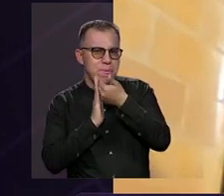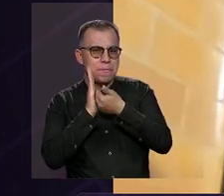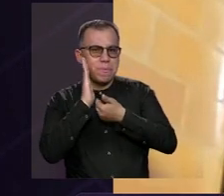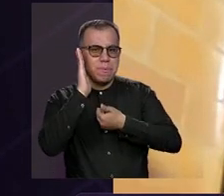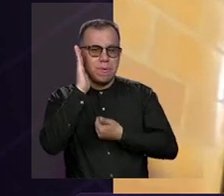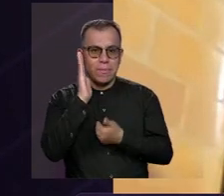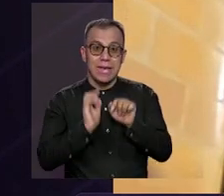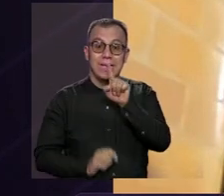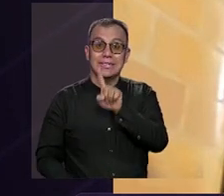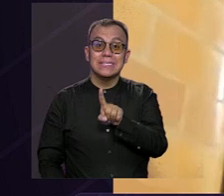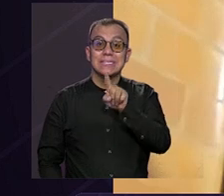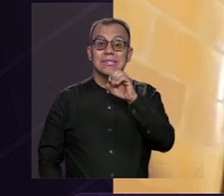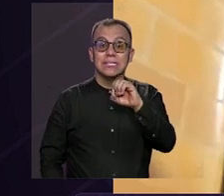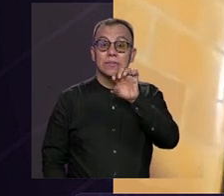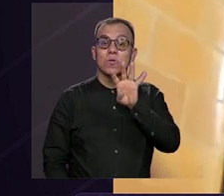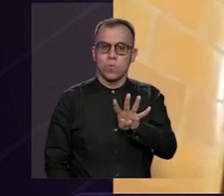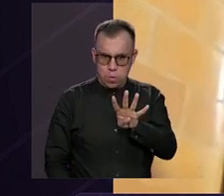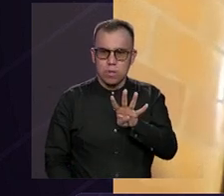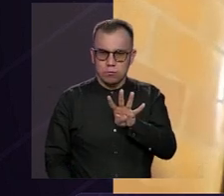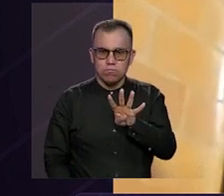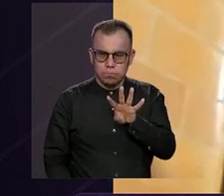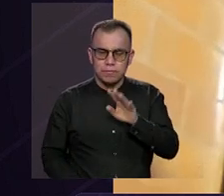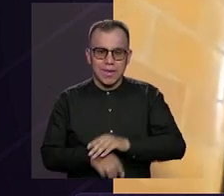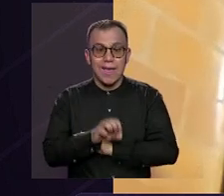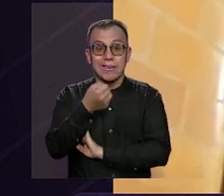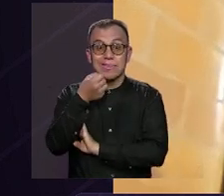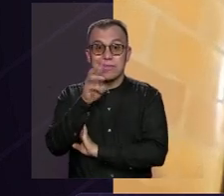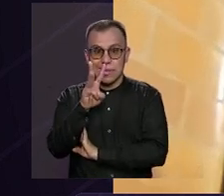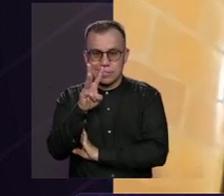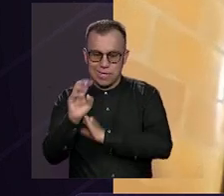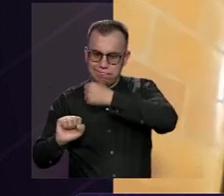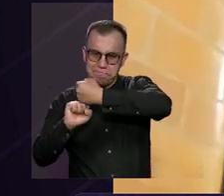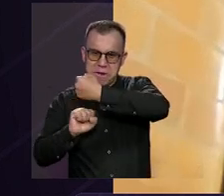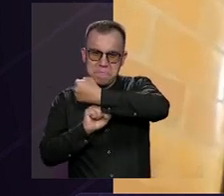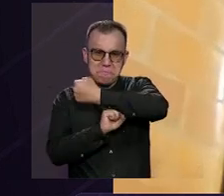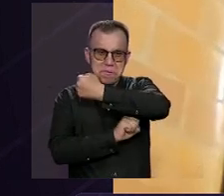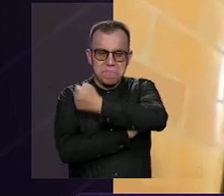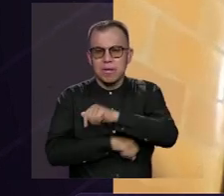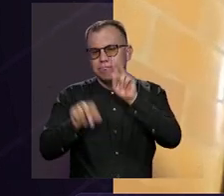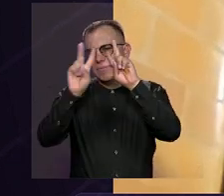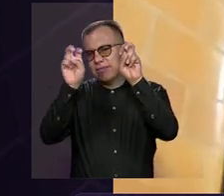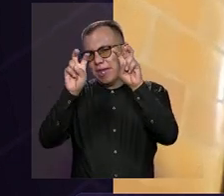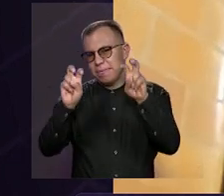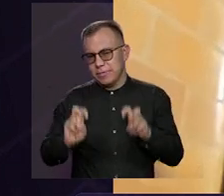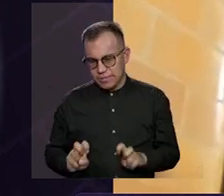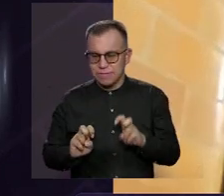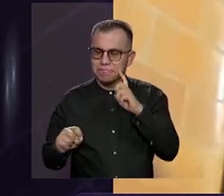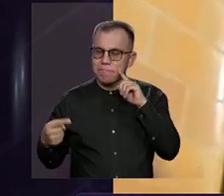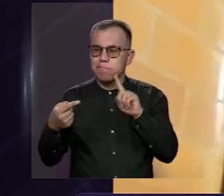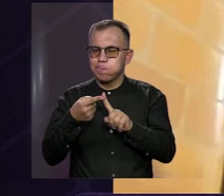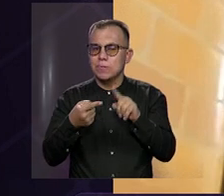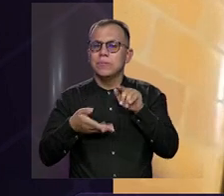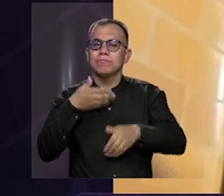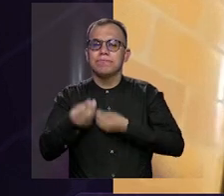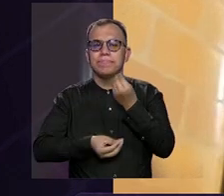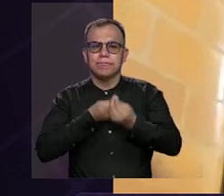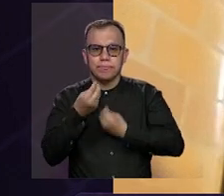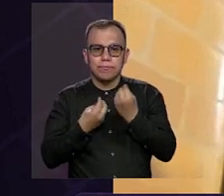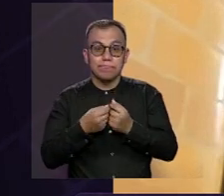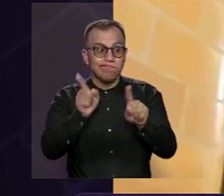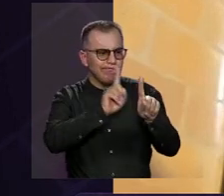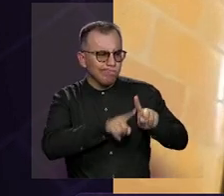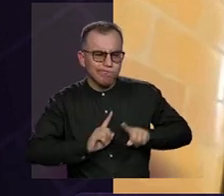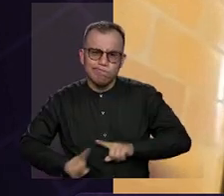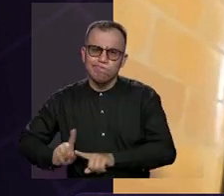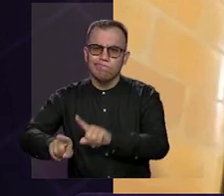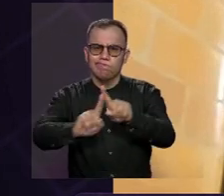de 104 puntos, 13 ejes temáticos que resumían la